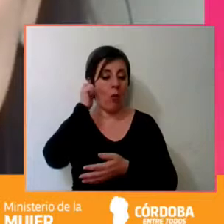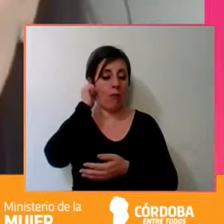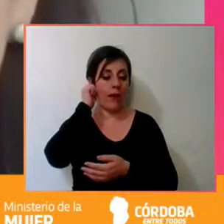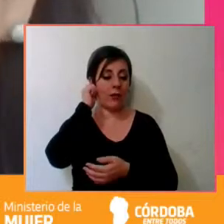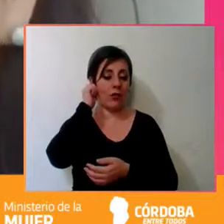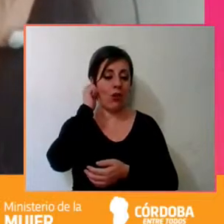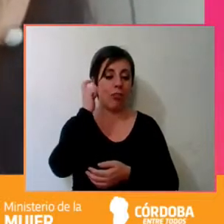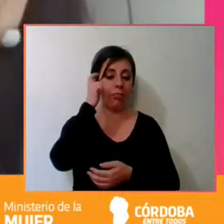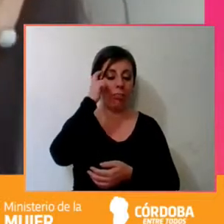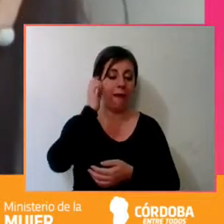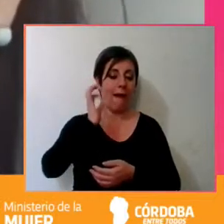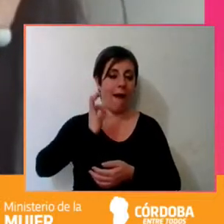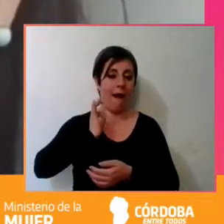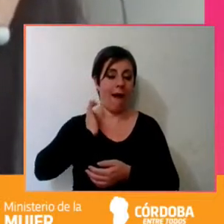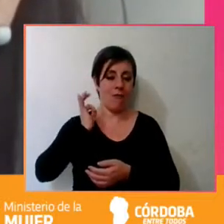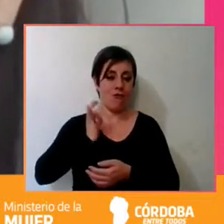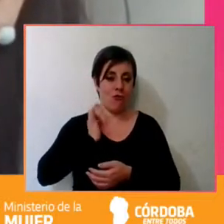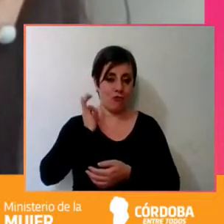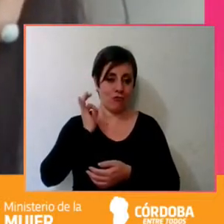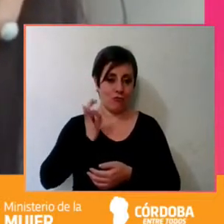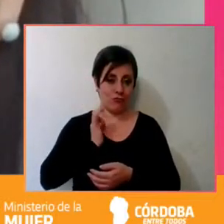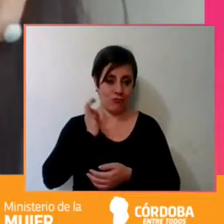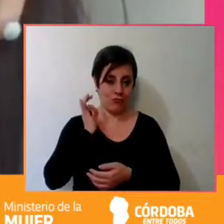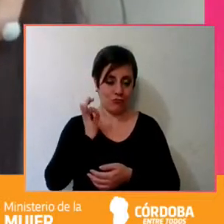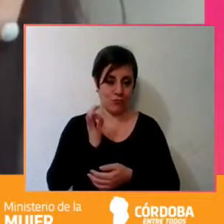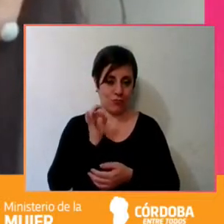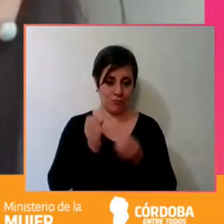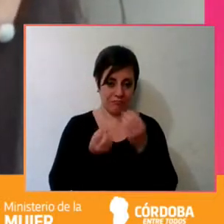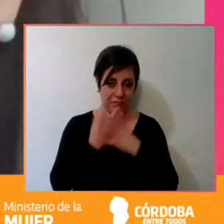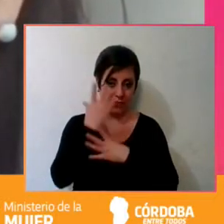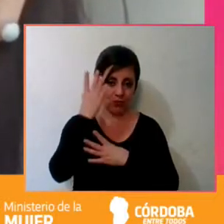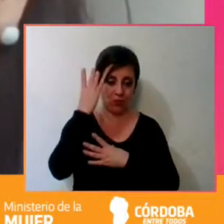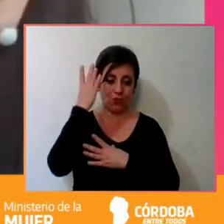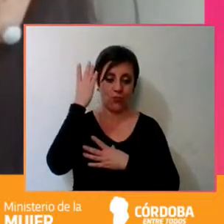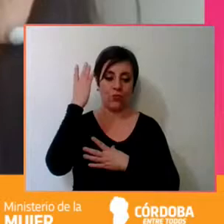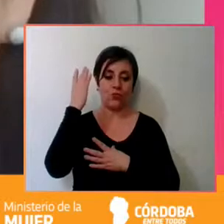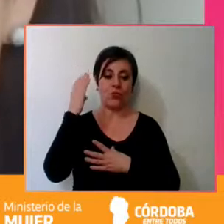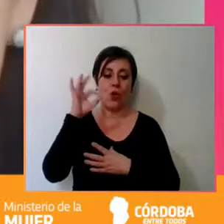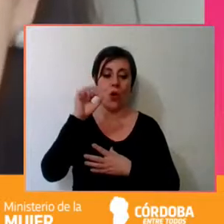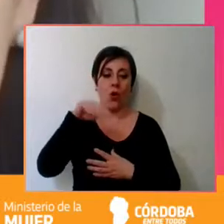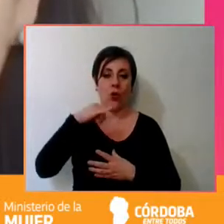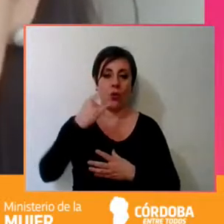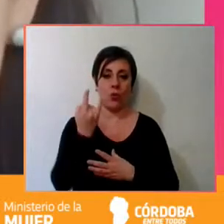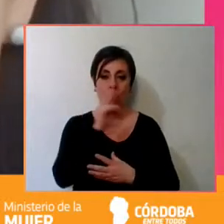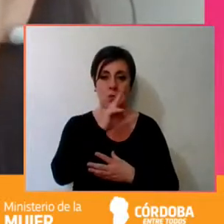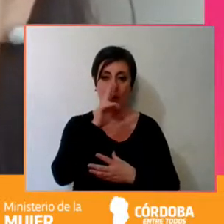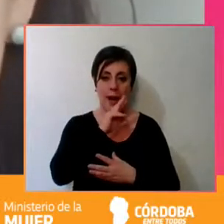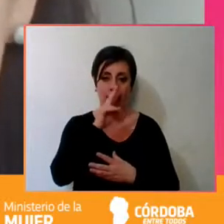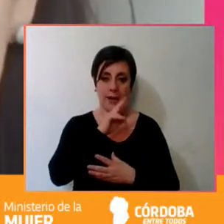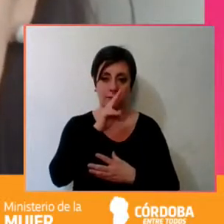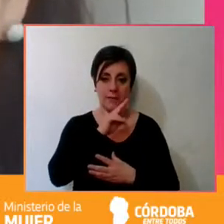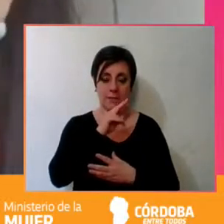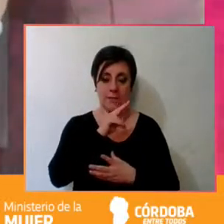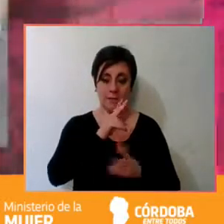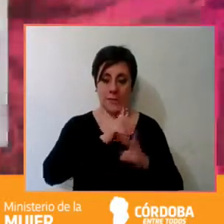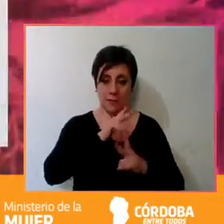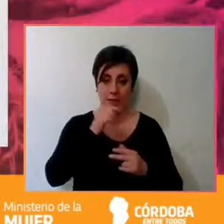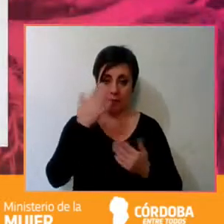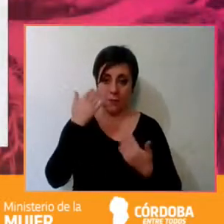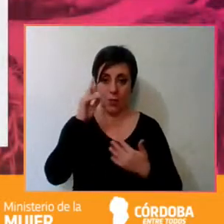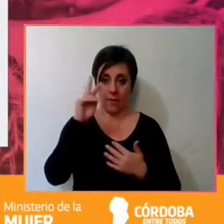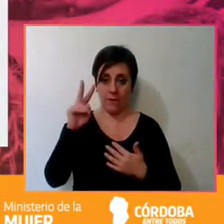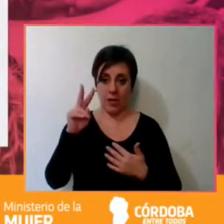nuestros 10 años desde que fue creada ONU Mujeres. Ahí, si me dicen, si la pueden